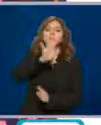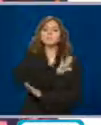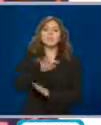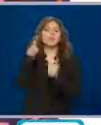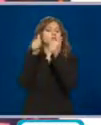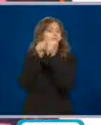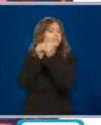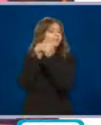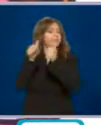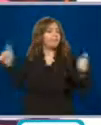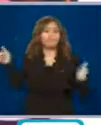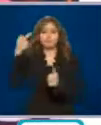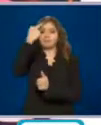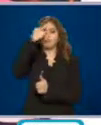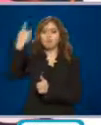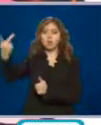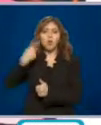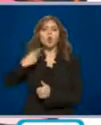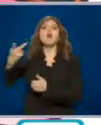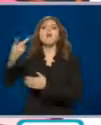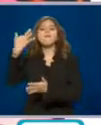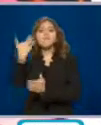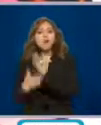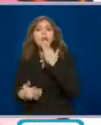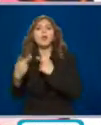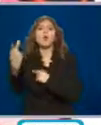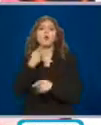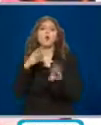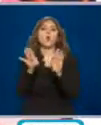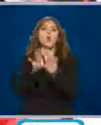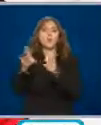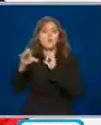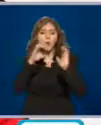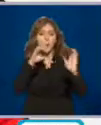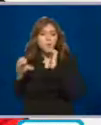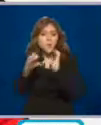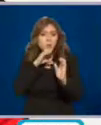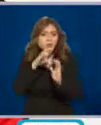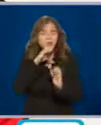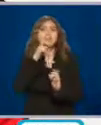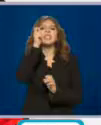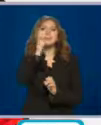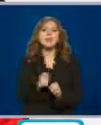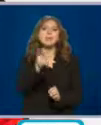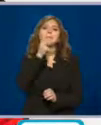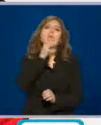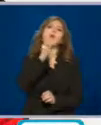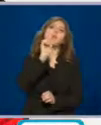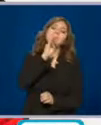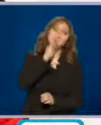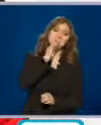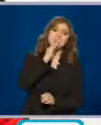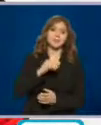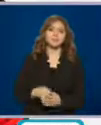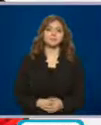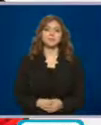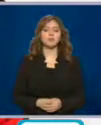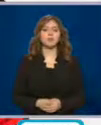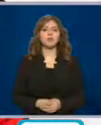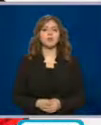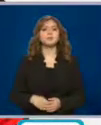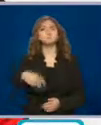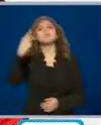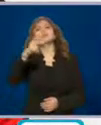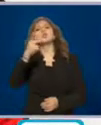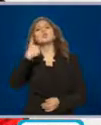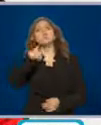separados, deslindados, y entonces ya puedan ponerse de acuerdo como en la parte de la paternidad. Pero entonces la pareja, yo creo que ahí se tiene que poner de acuerdo en